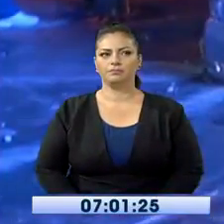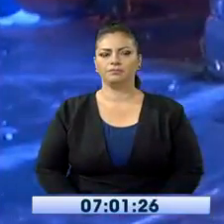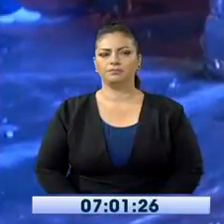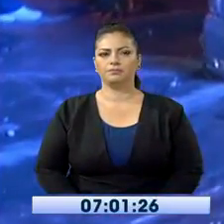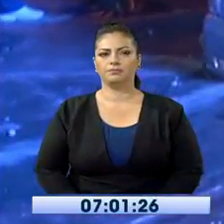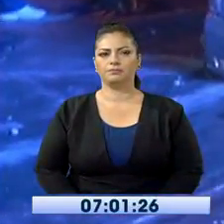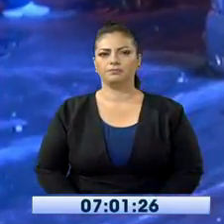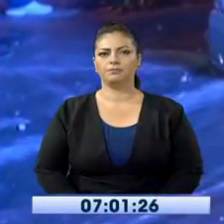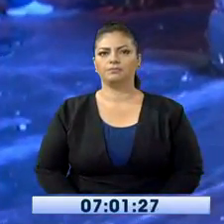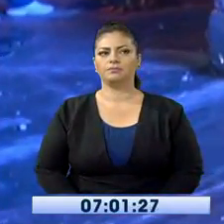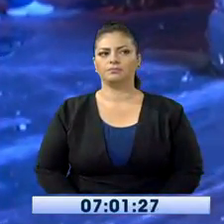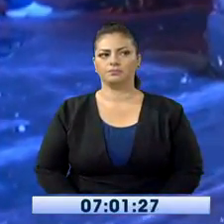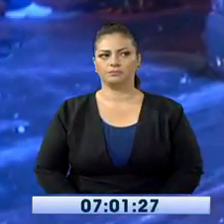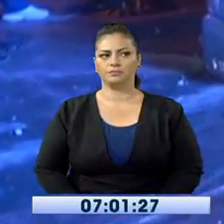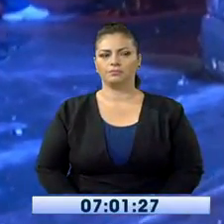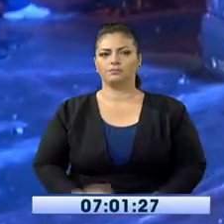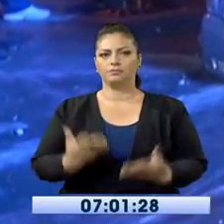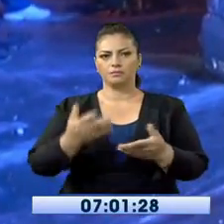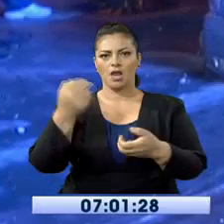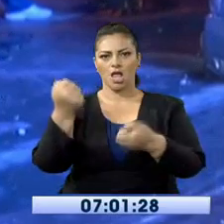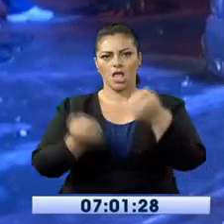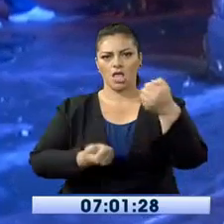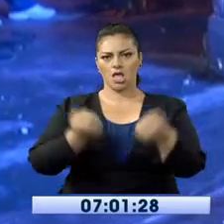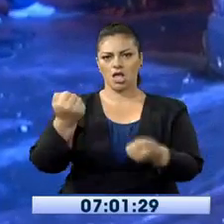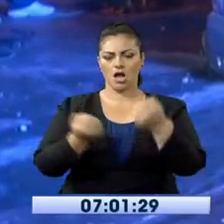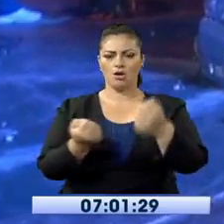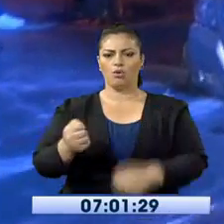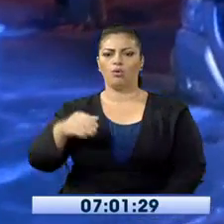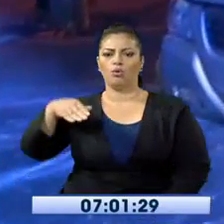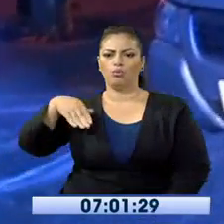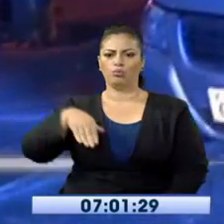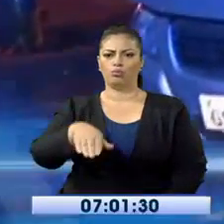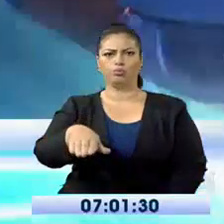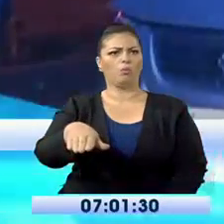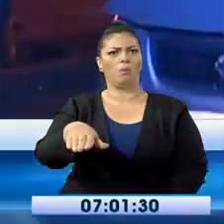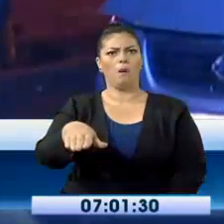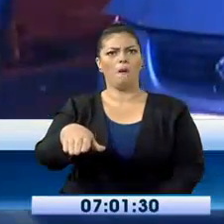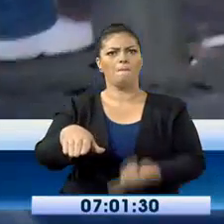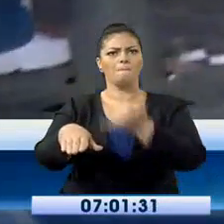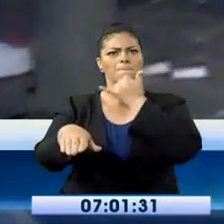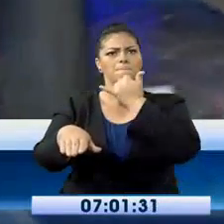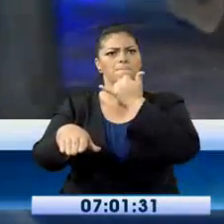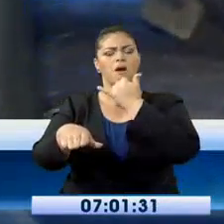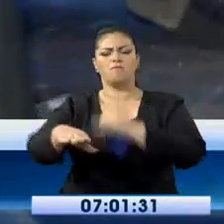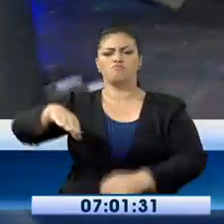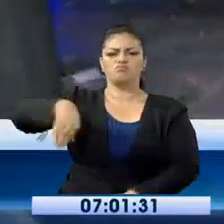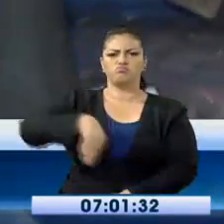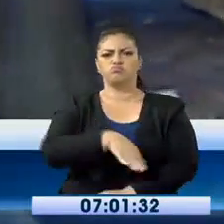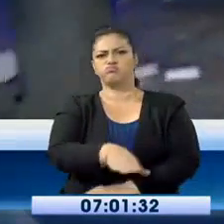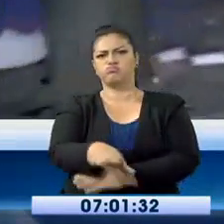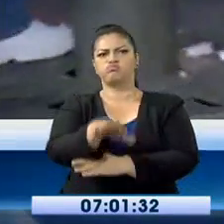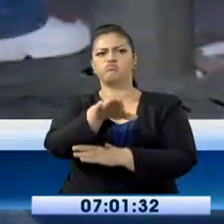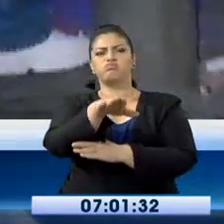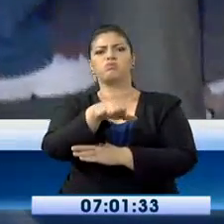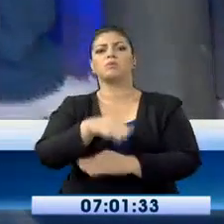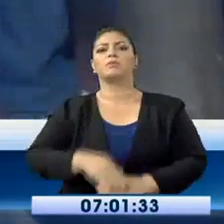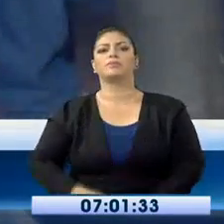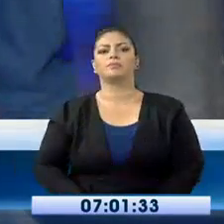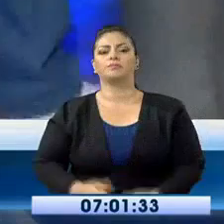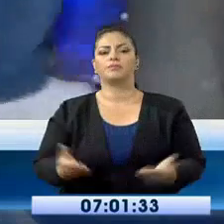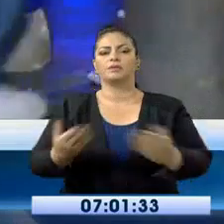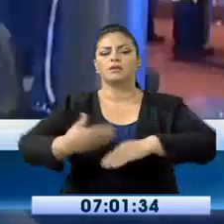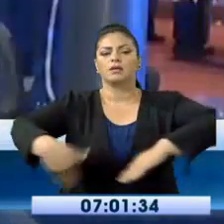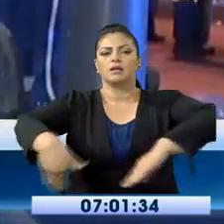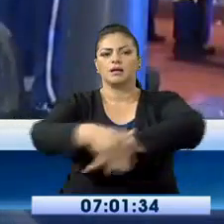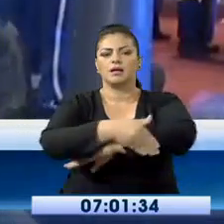Misteriosamente, el auto circulaba en contravía y a exceso de velocidad por la calle Francisco de Peicaza, hasta que